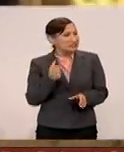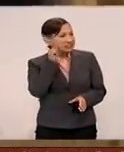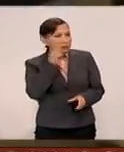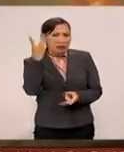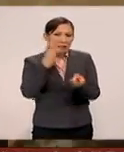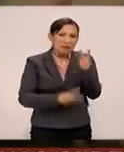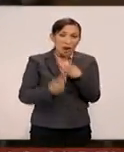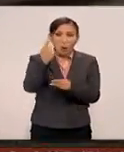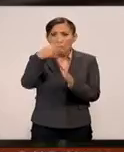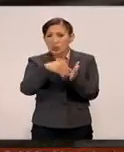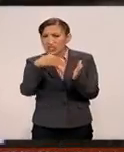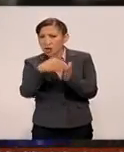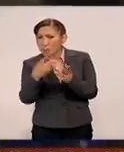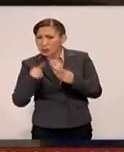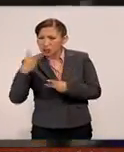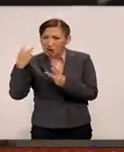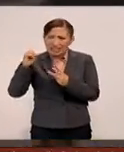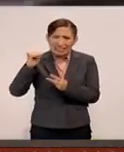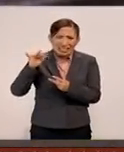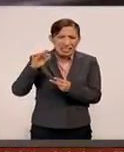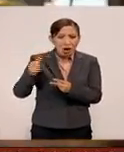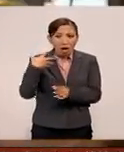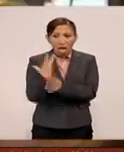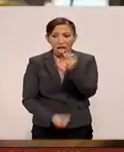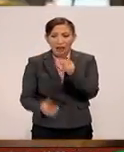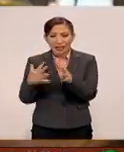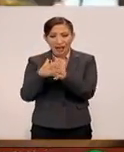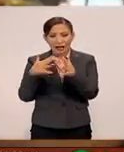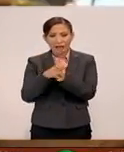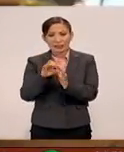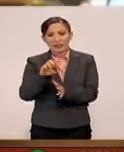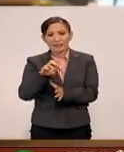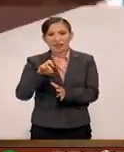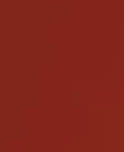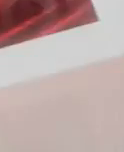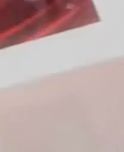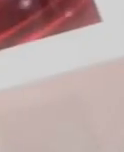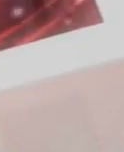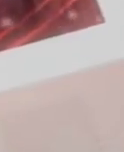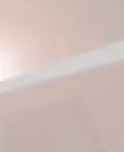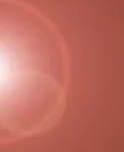llegada de más de 1 millón de refugiados sirios que huyen de la guerra civil.